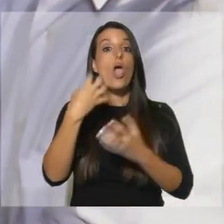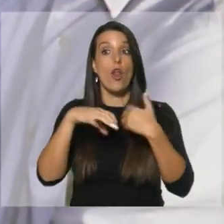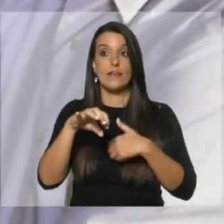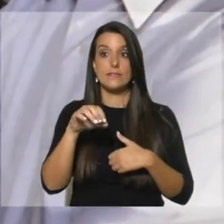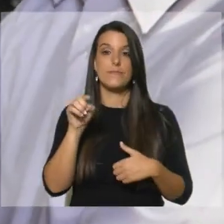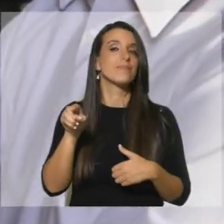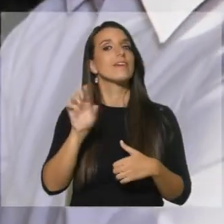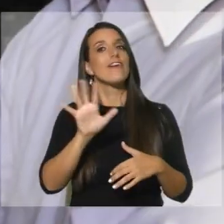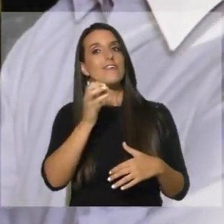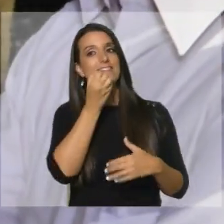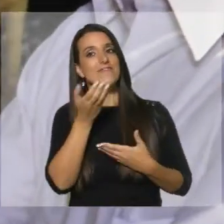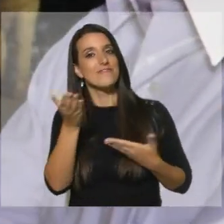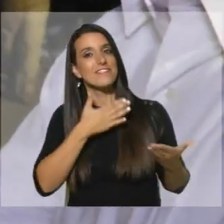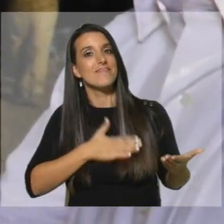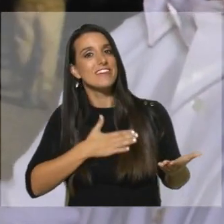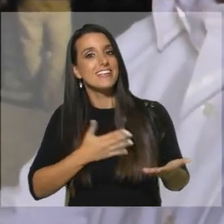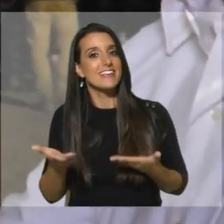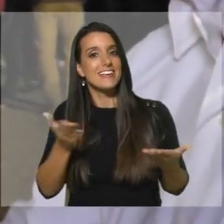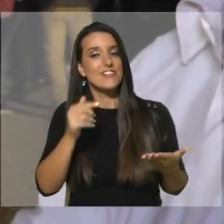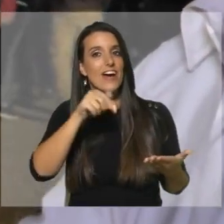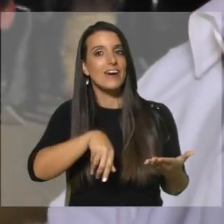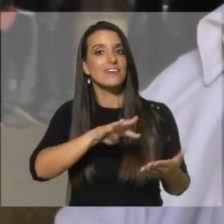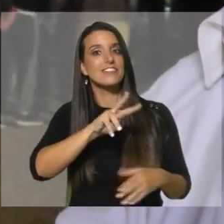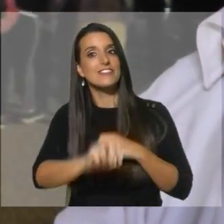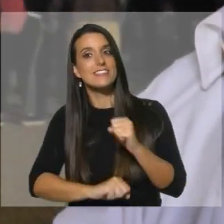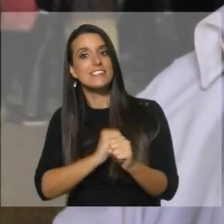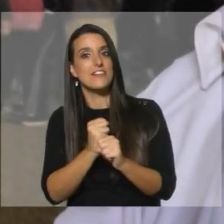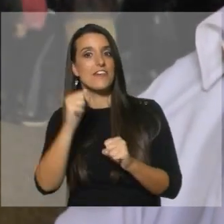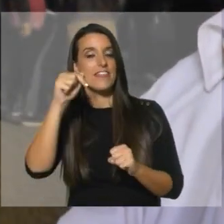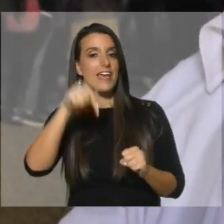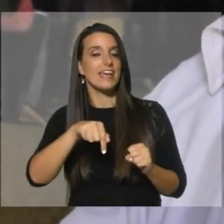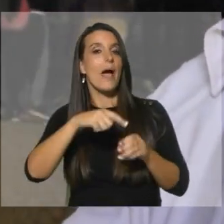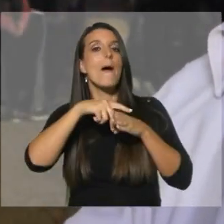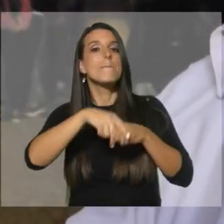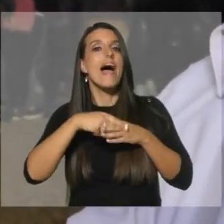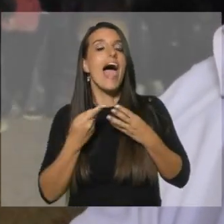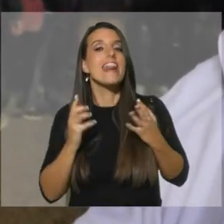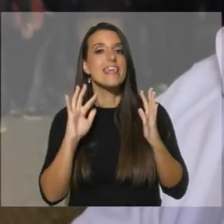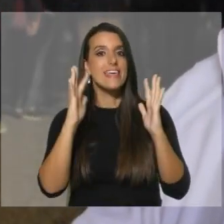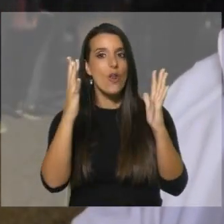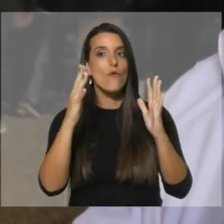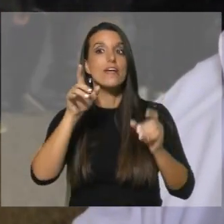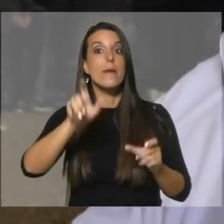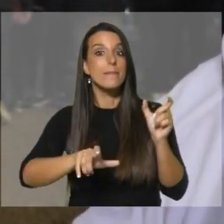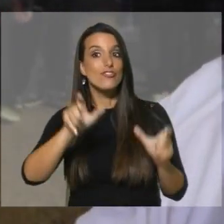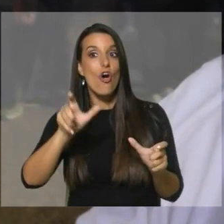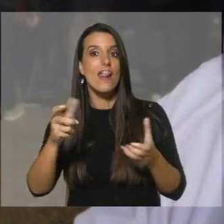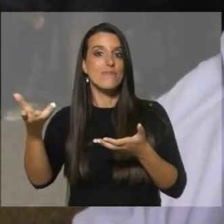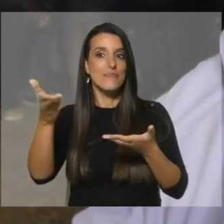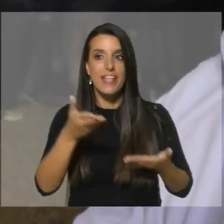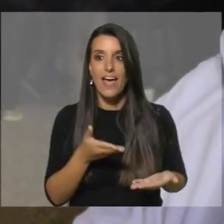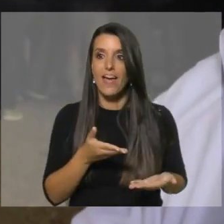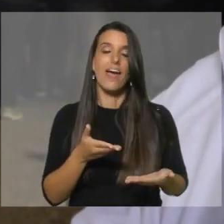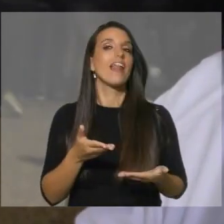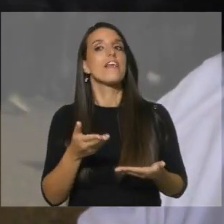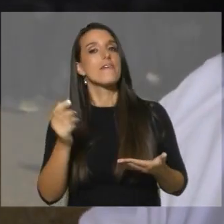para todos. Bienvenidos a esta 42ª edición de la criolla del Parque Roosevelt. Es un placer recibirlos y, bueno, invitar a la gente para que